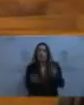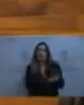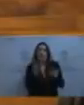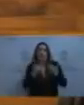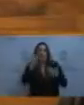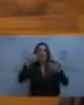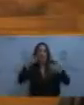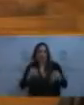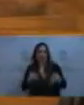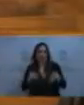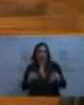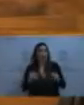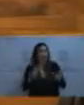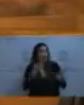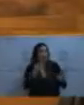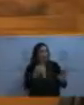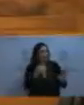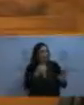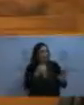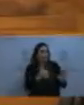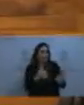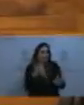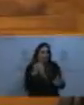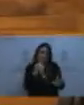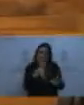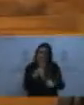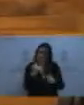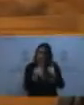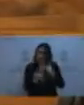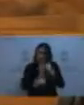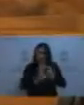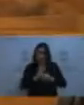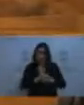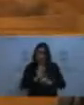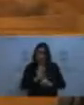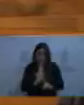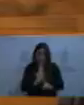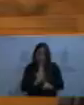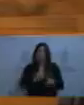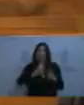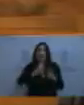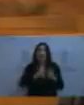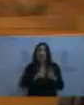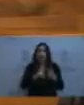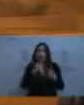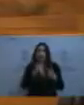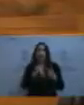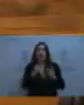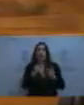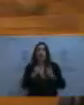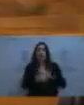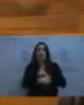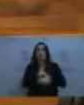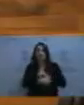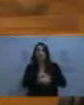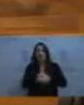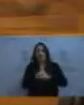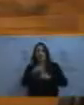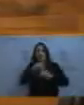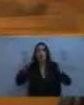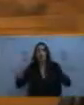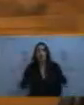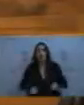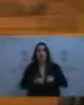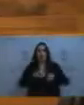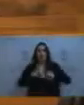objetivas, que, por cierto, ya le digo que en algunos casos no se está haciendo. Y, en segundo lugar, establece unos mecanismos de publicidad en los procesos